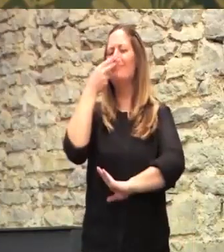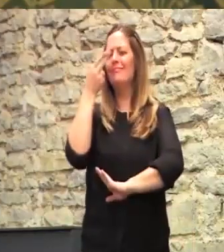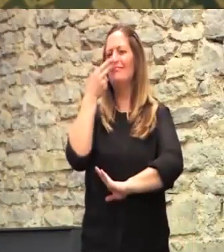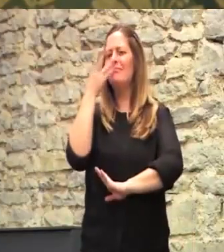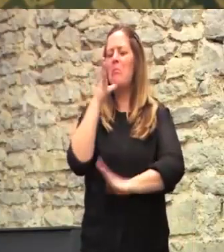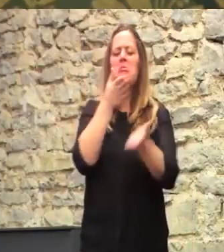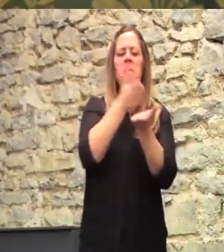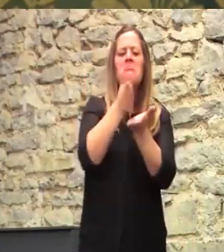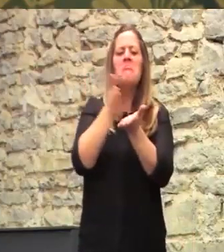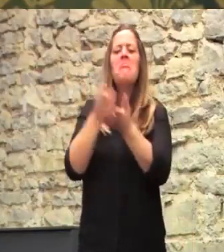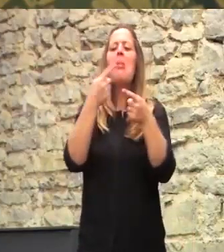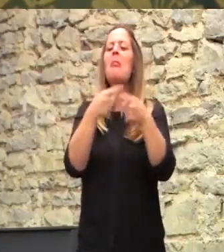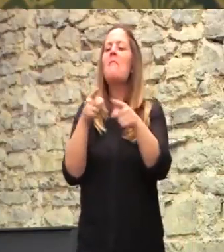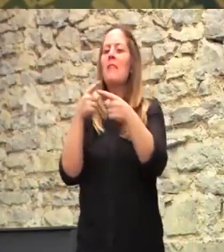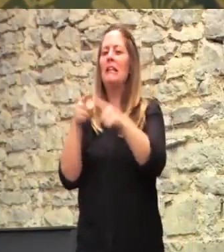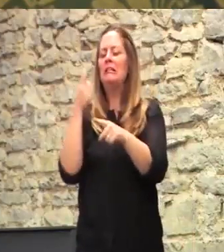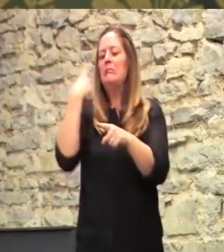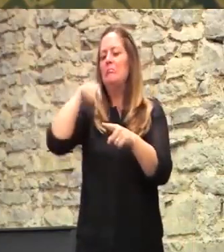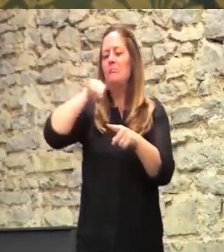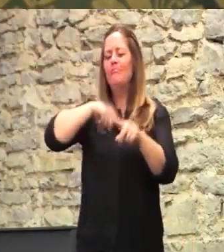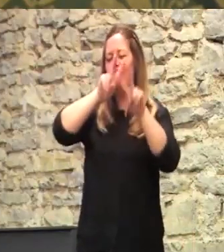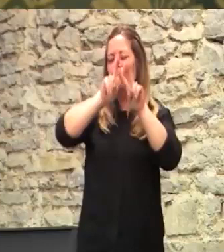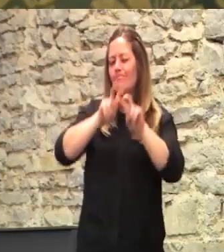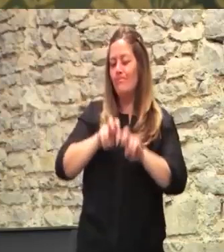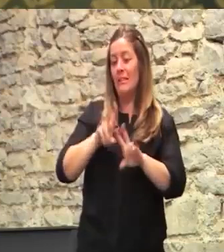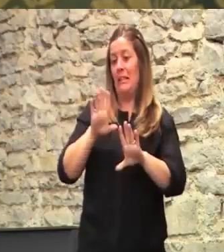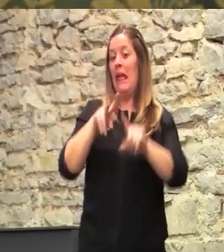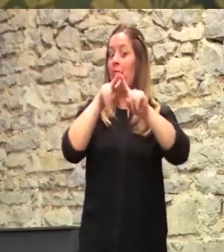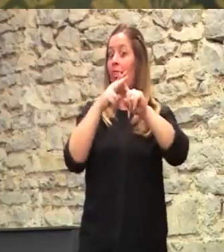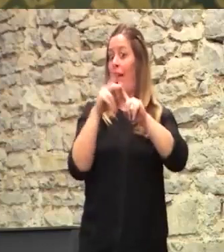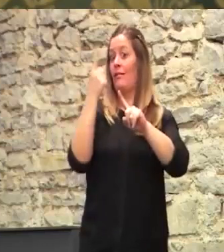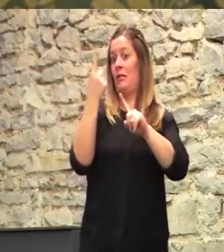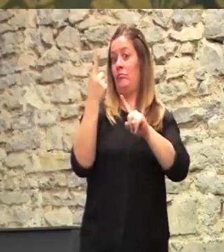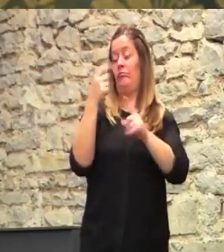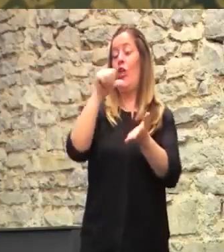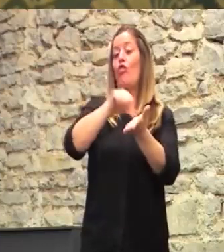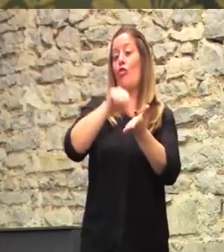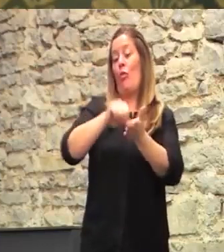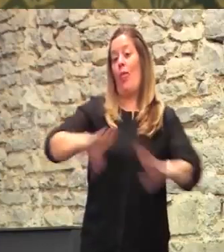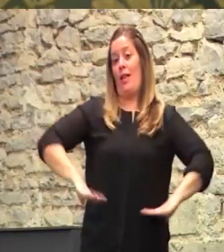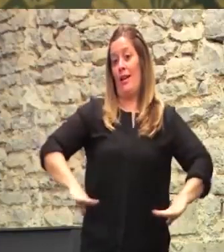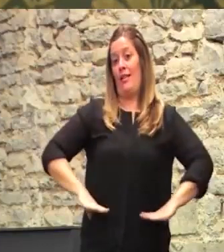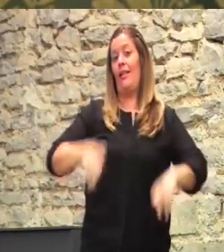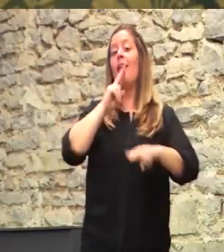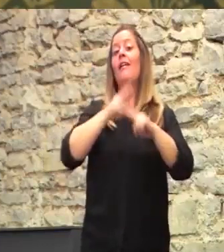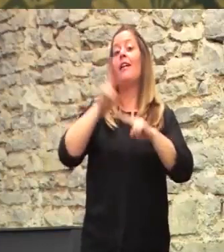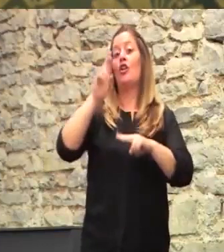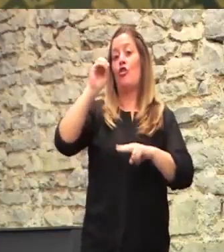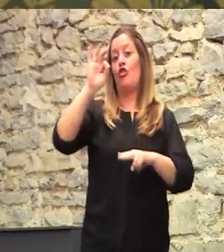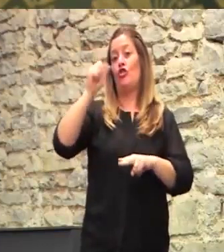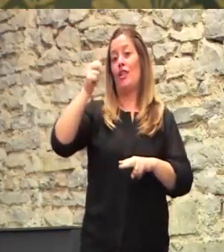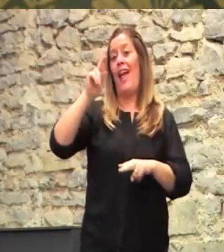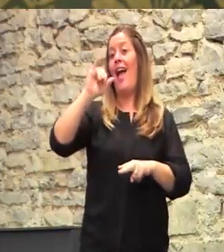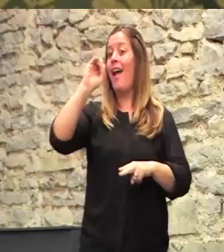en uno de los talleres que eso fue un rosario en una ciudad de la argentina una mujer contó